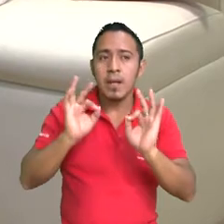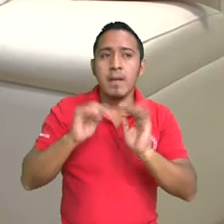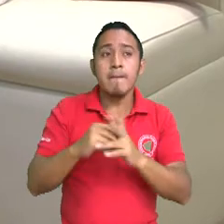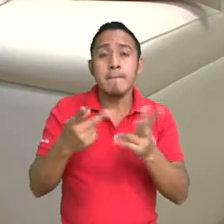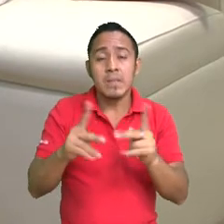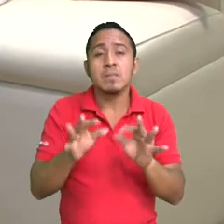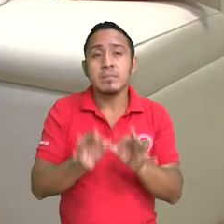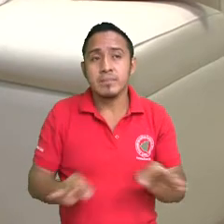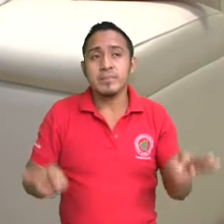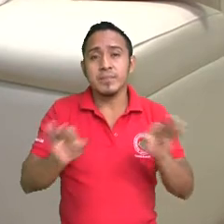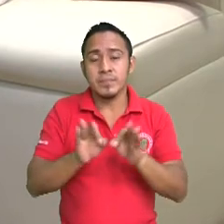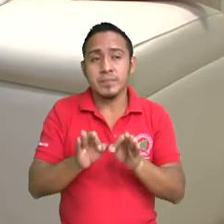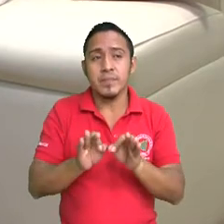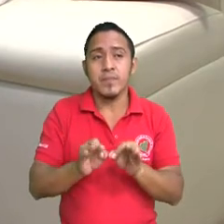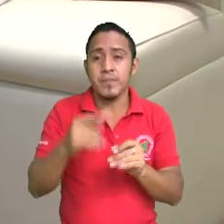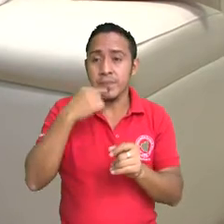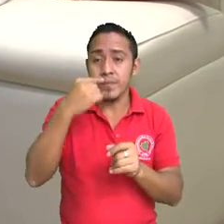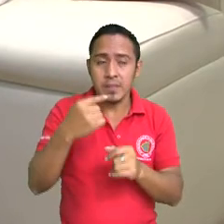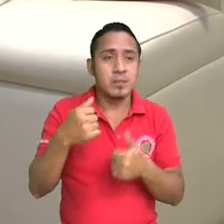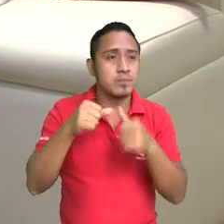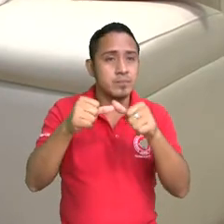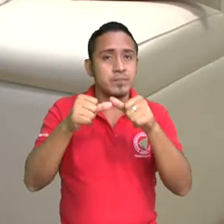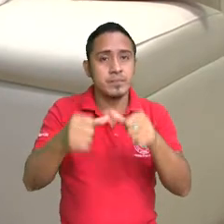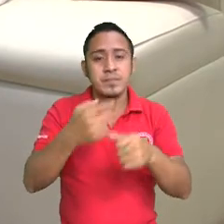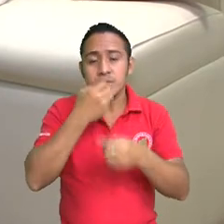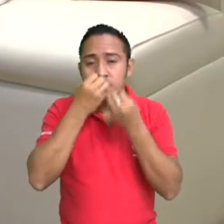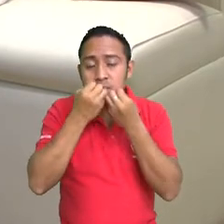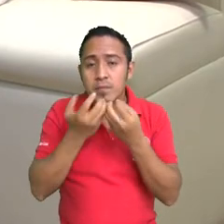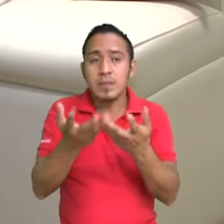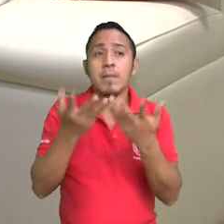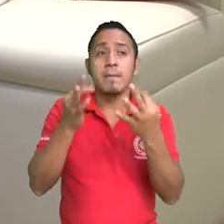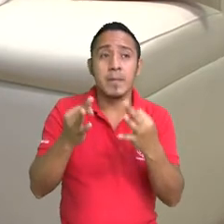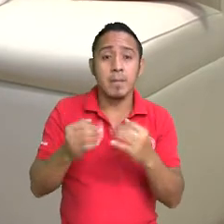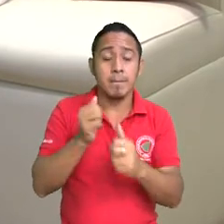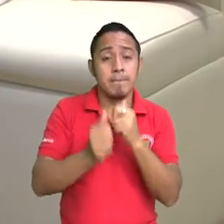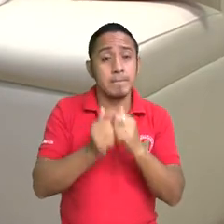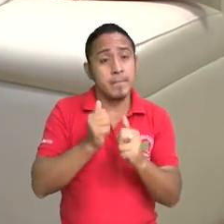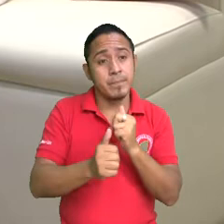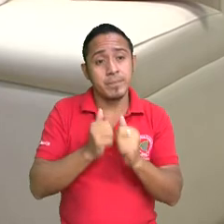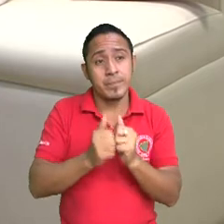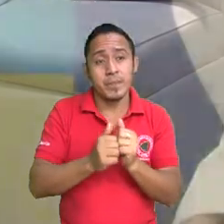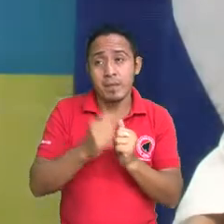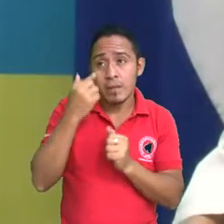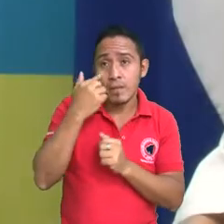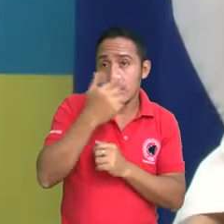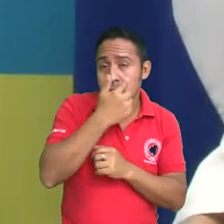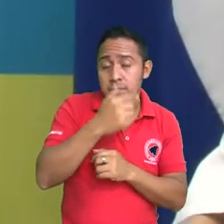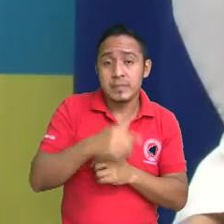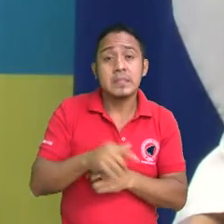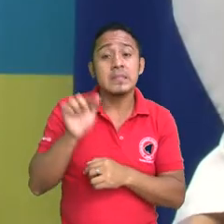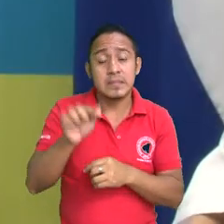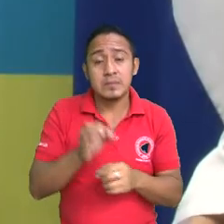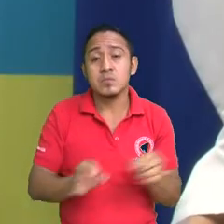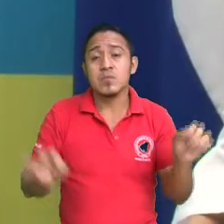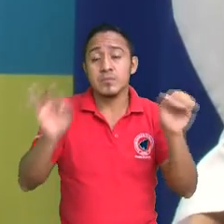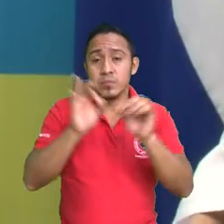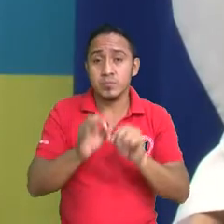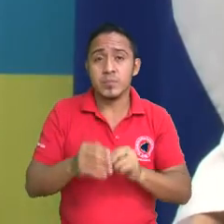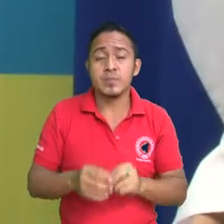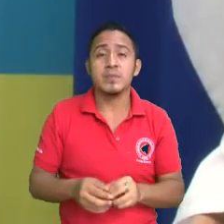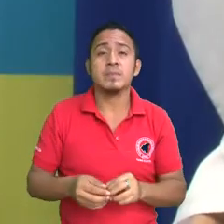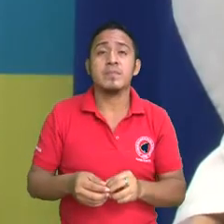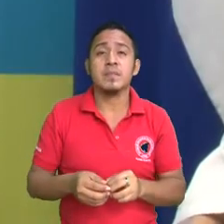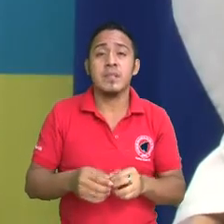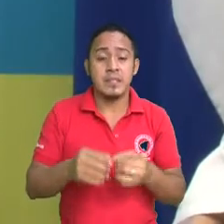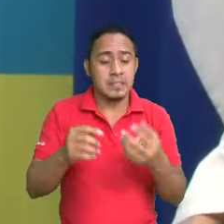Pero es importante seguirlo recomendando, doctora. Sí. Para así evitar pues daños en la visión, que es lo más importante. Yo creo que, bueno, los